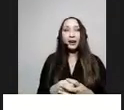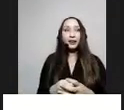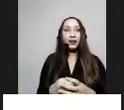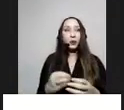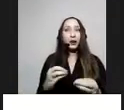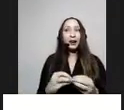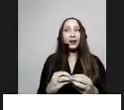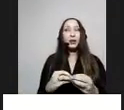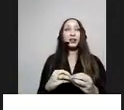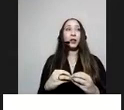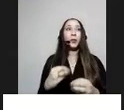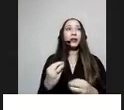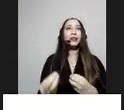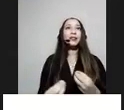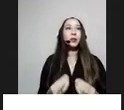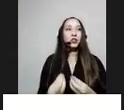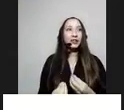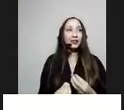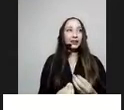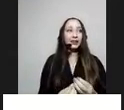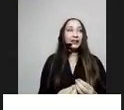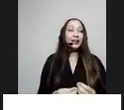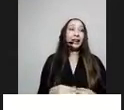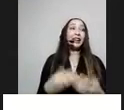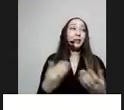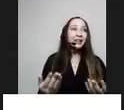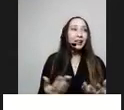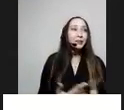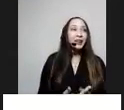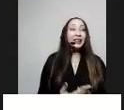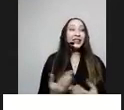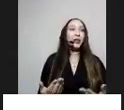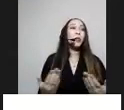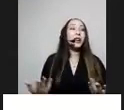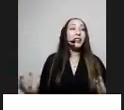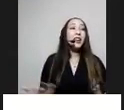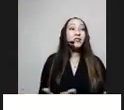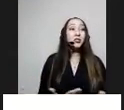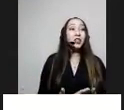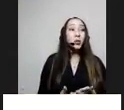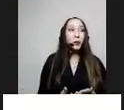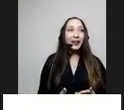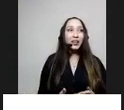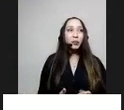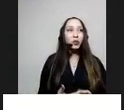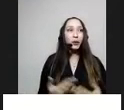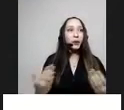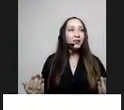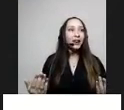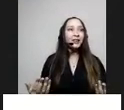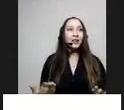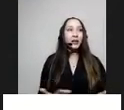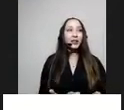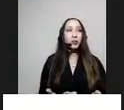que regula nuestra respuesta a estas situaciones de estrés, que es la amígdala. El cerebro, como ya les dije, funciona como un mecanismo de